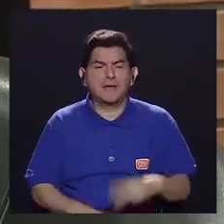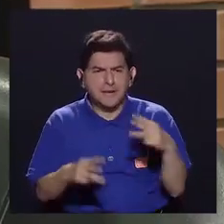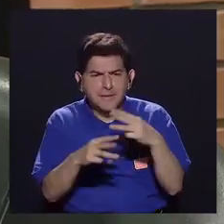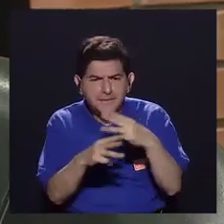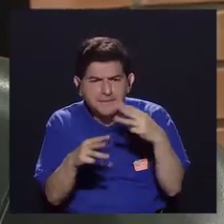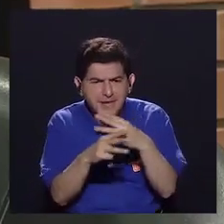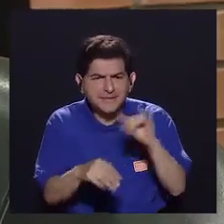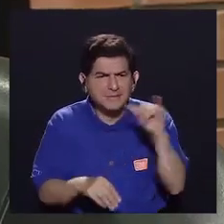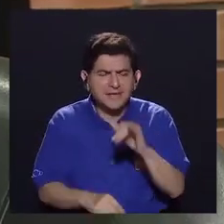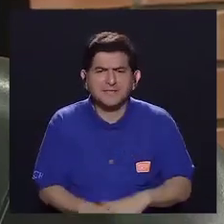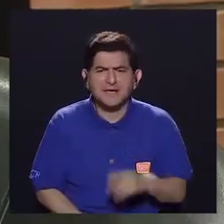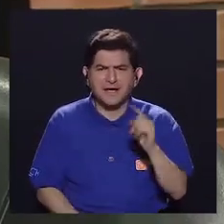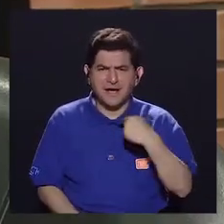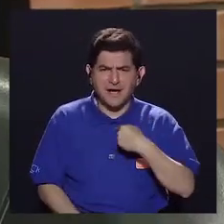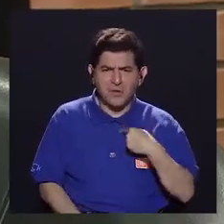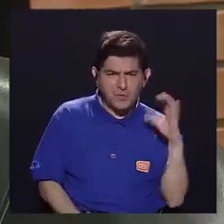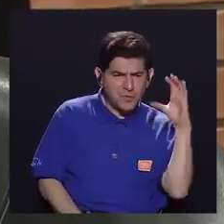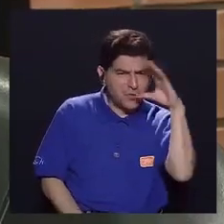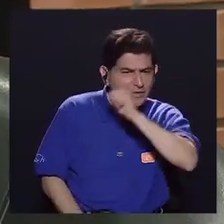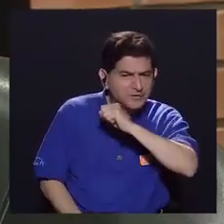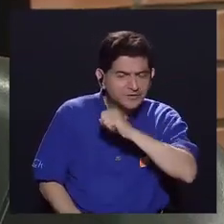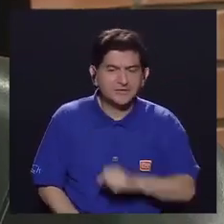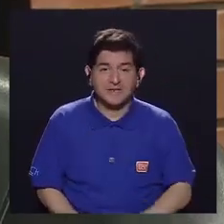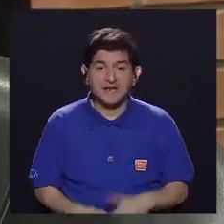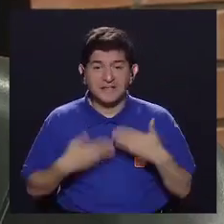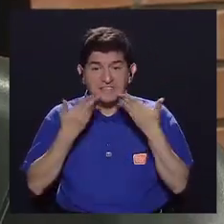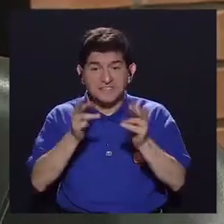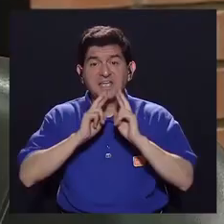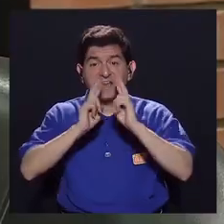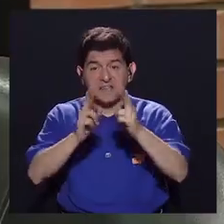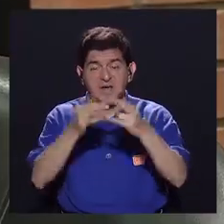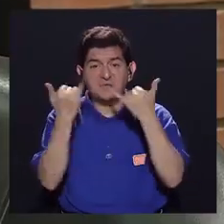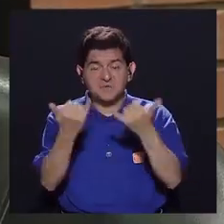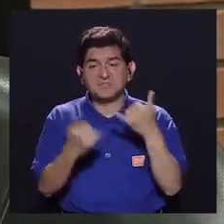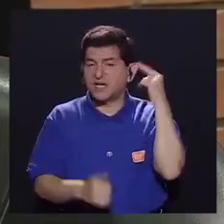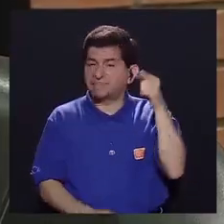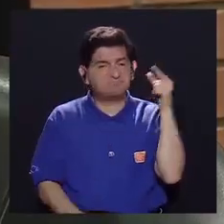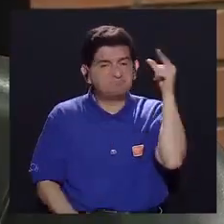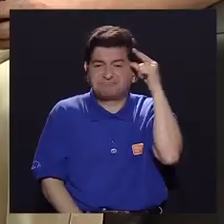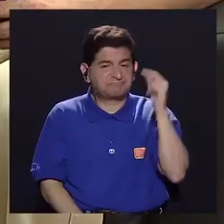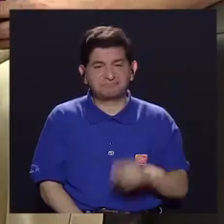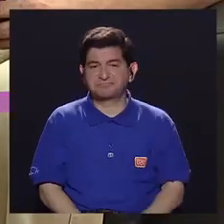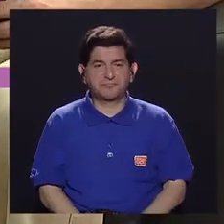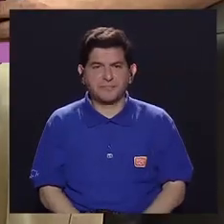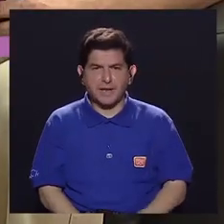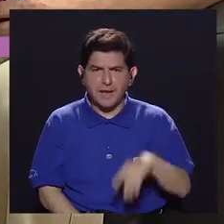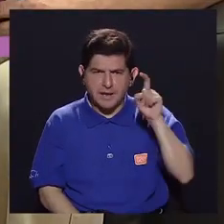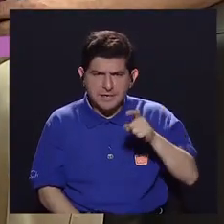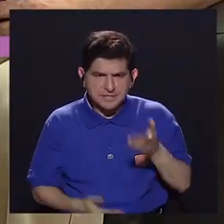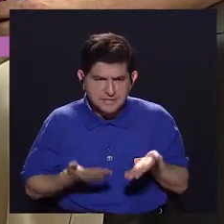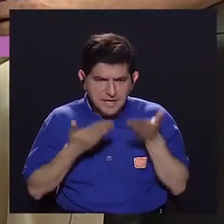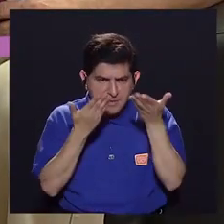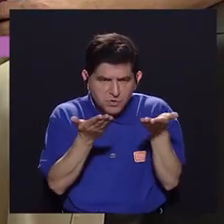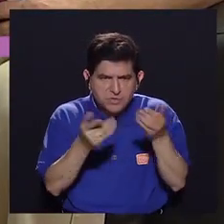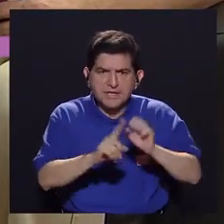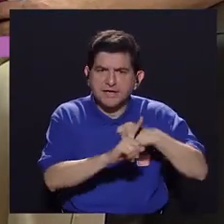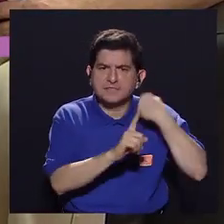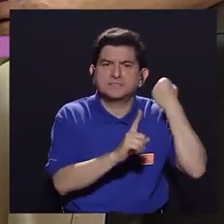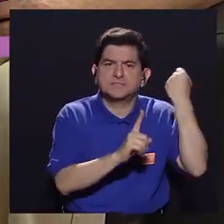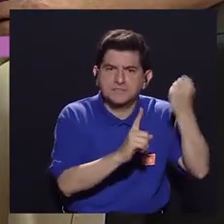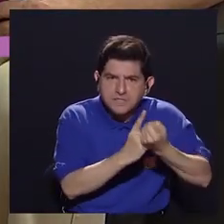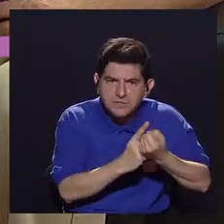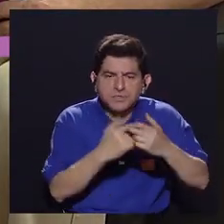La matemática es como una adivinanza. Si le damos a los niños la respuesta, pierde todo el sentido. Es decir, tenemos que proveerles